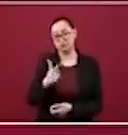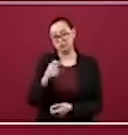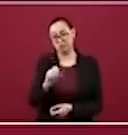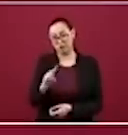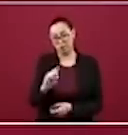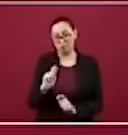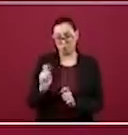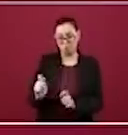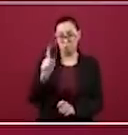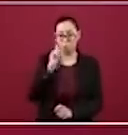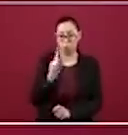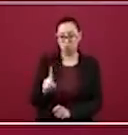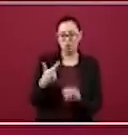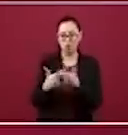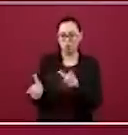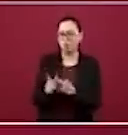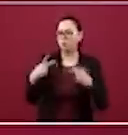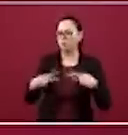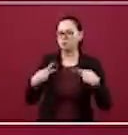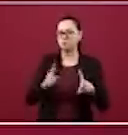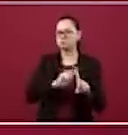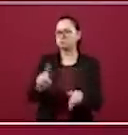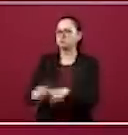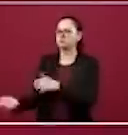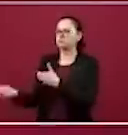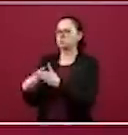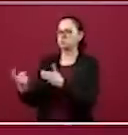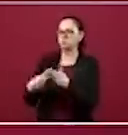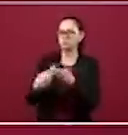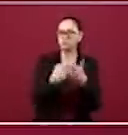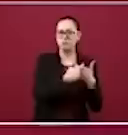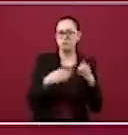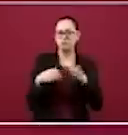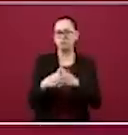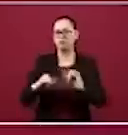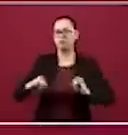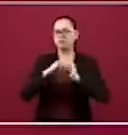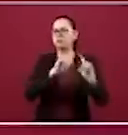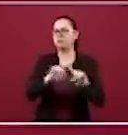grupo multidisciplinario, porque participan de todas las dependencias,